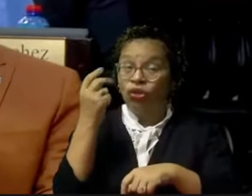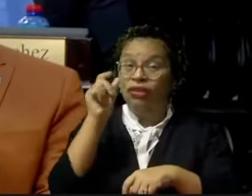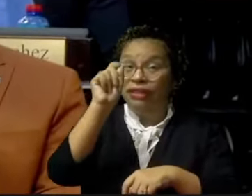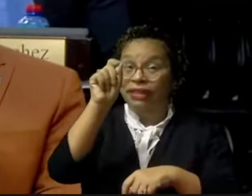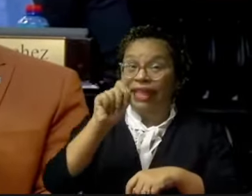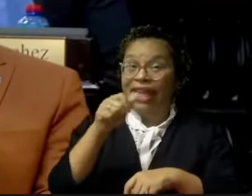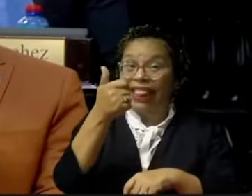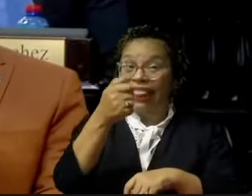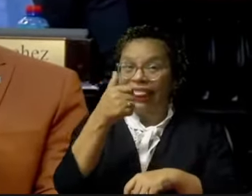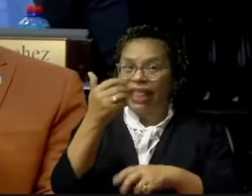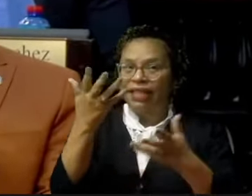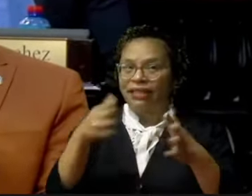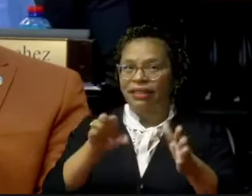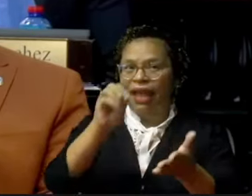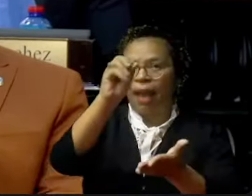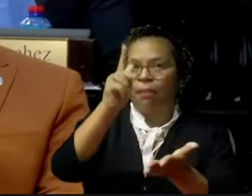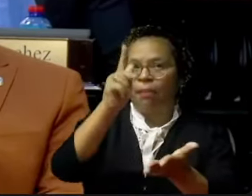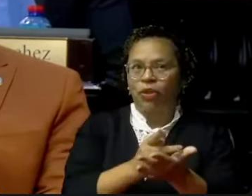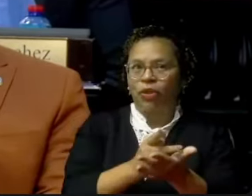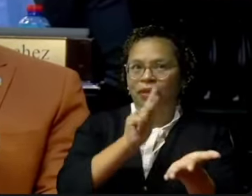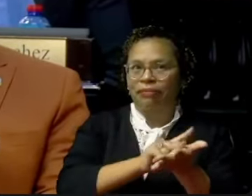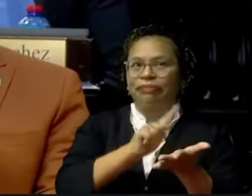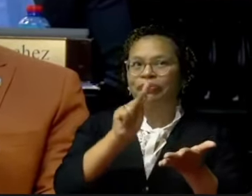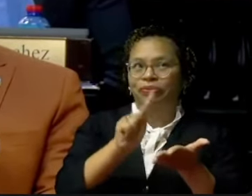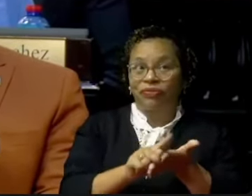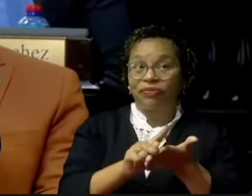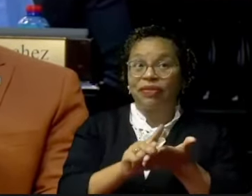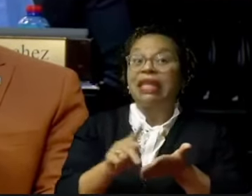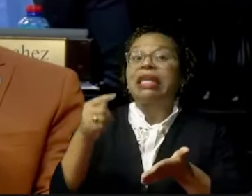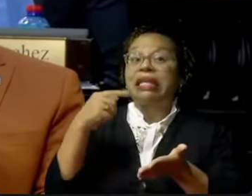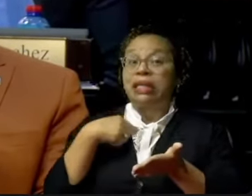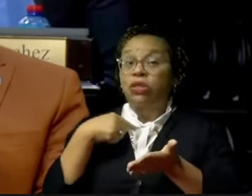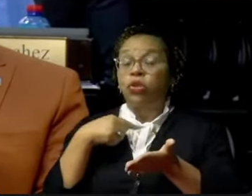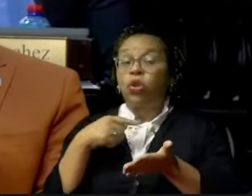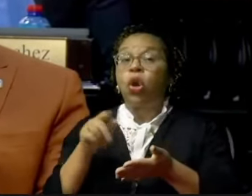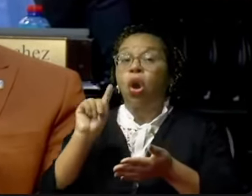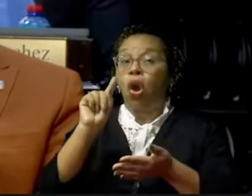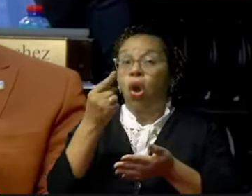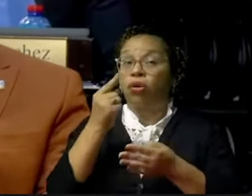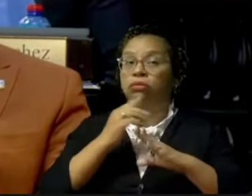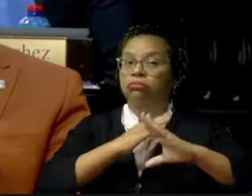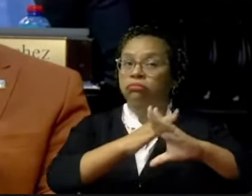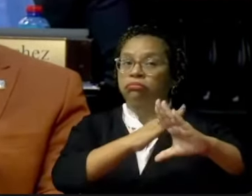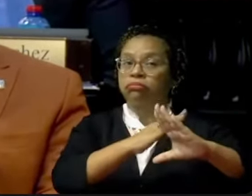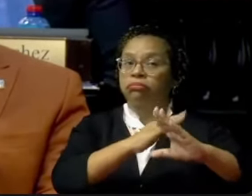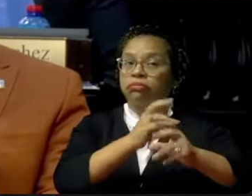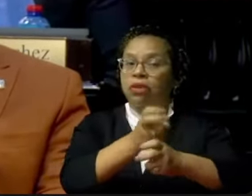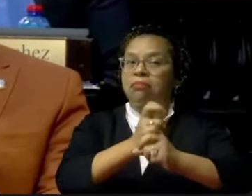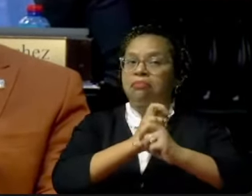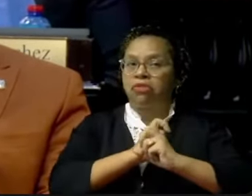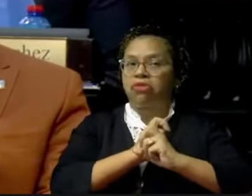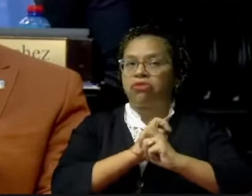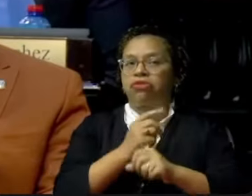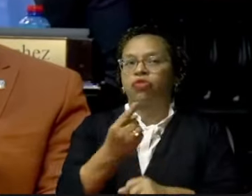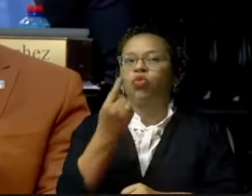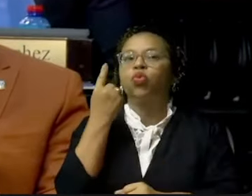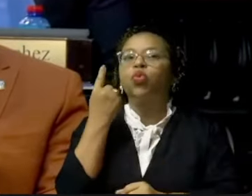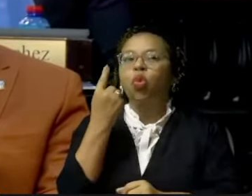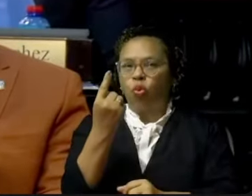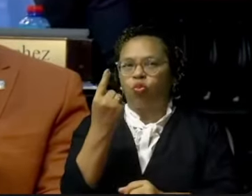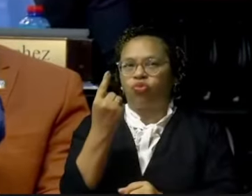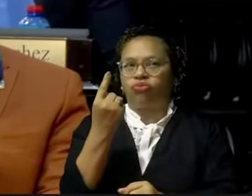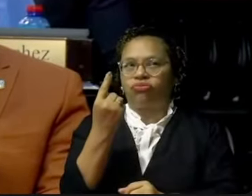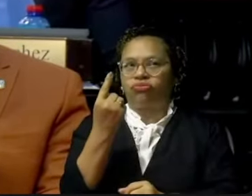únicamente me referí y me opuse a un préstamo, que fue el préstamo para la compra de los Tucanos. El